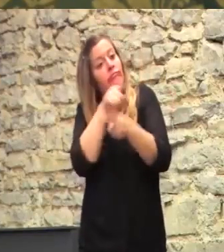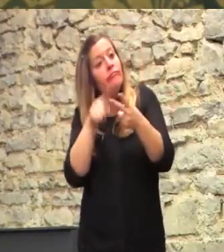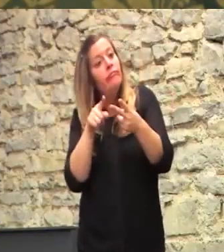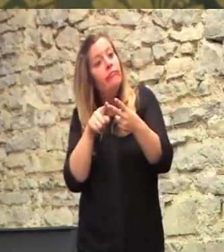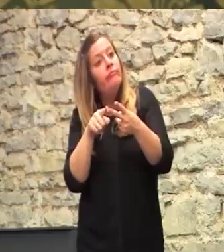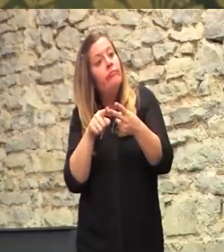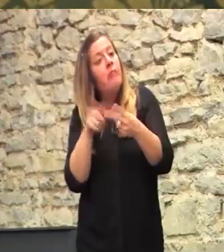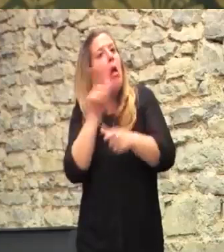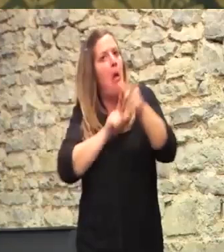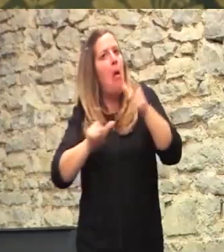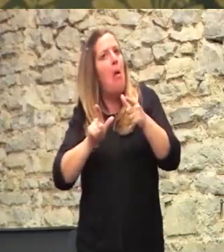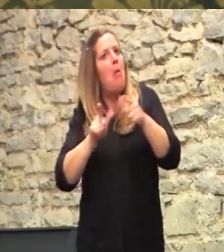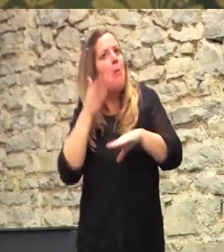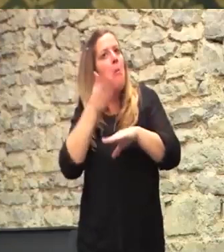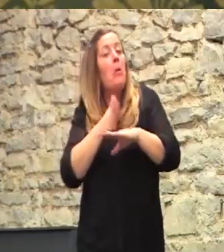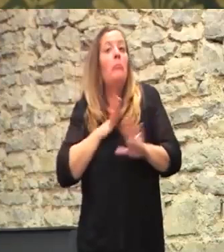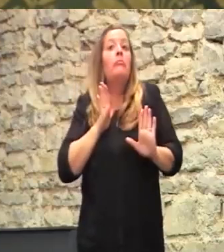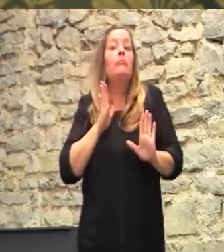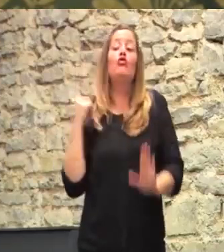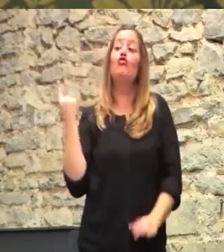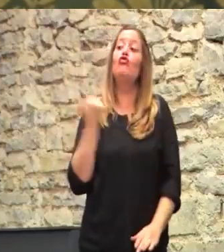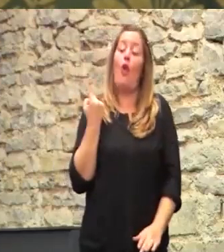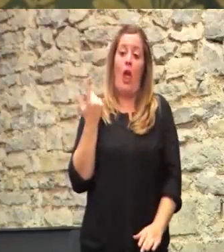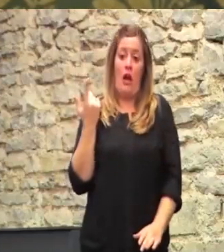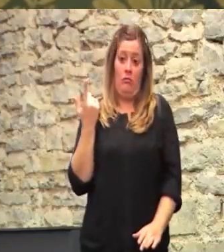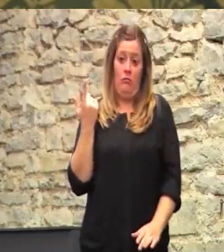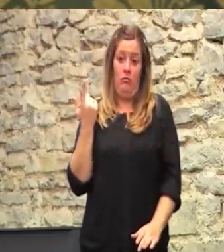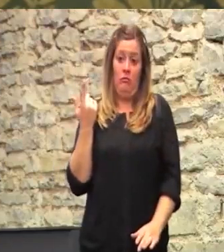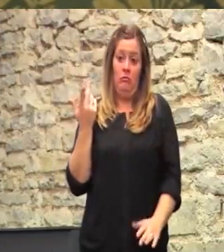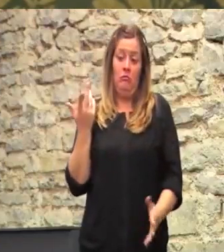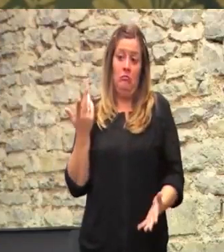acompañada es más grato sobre todo cuando la compañía es buena